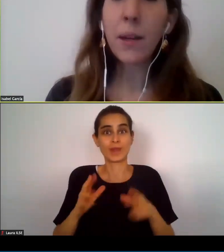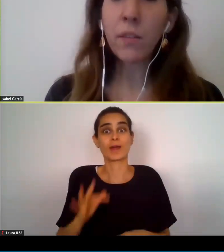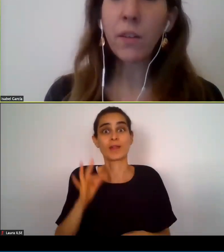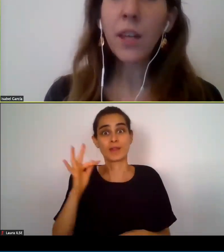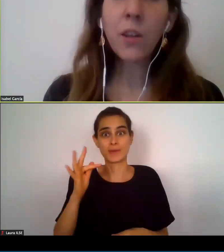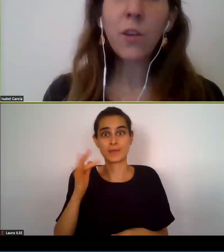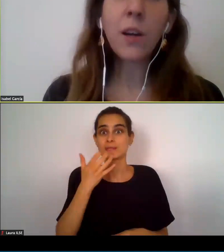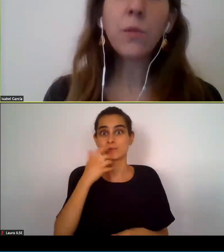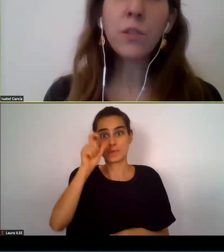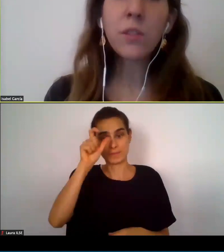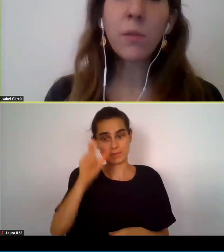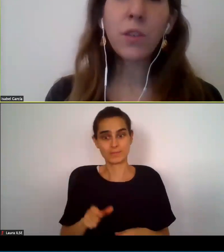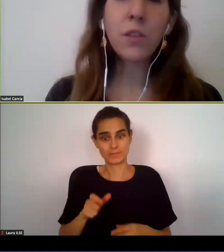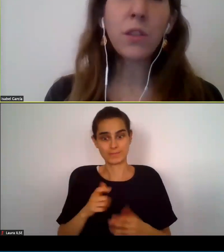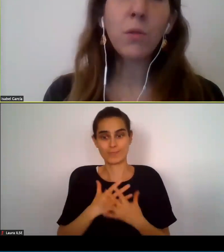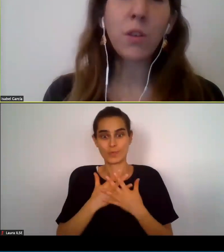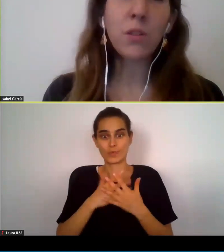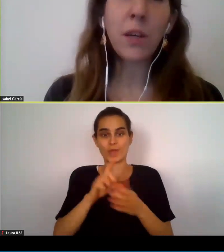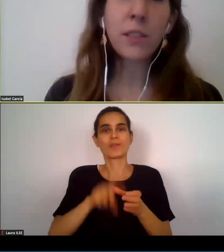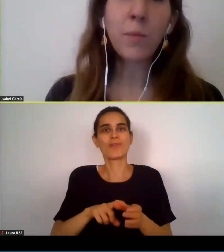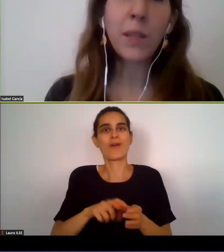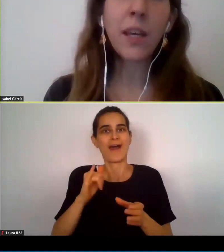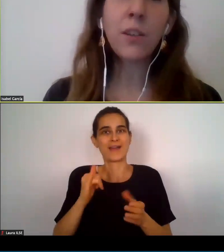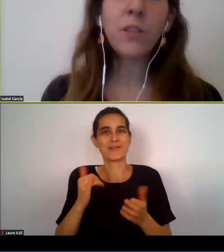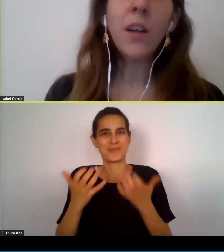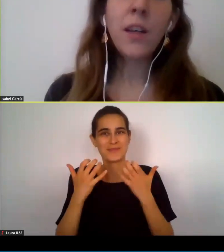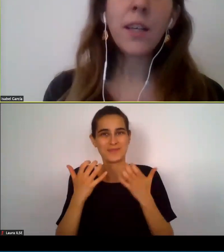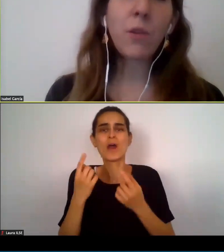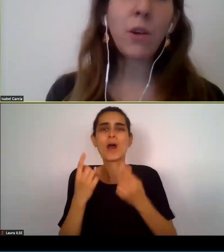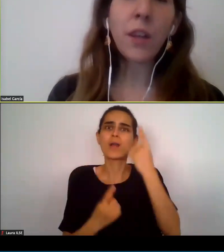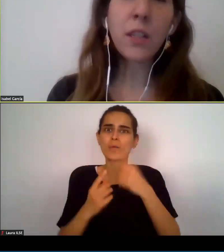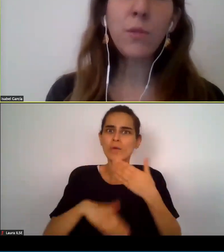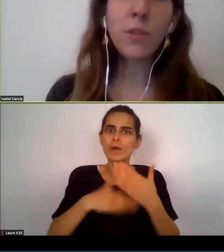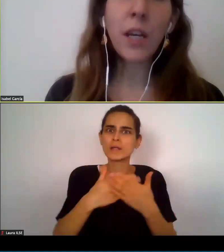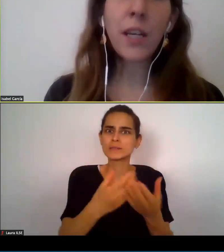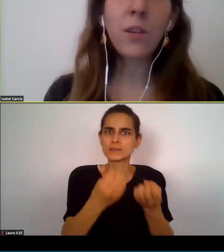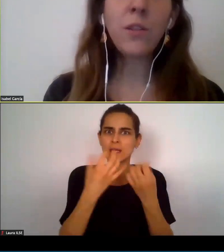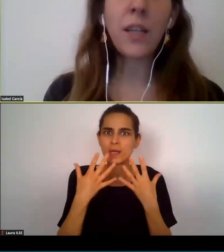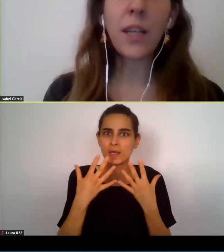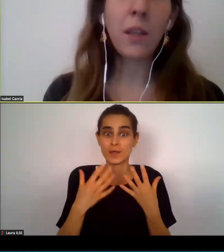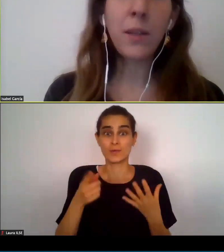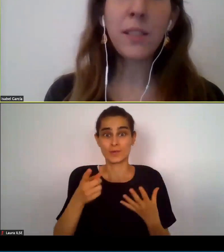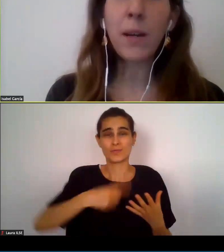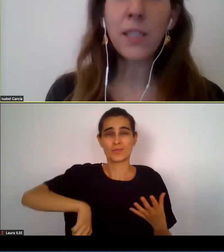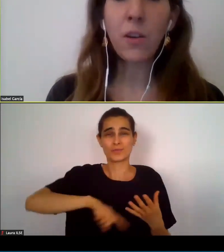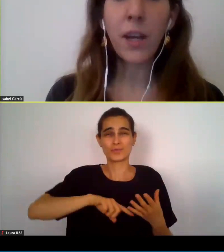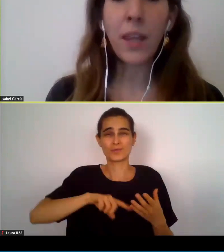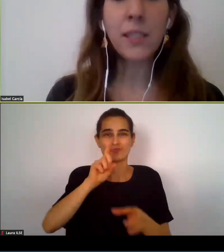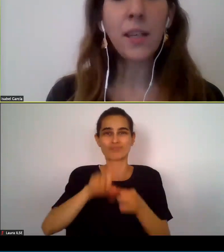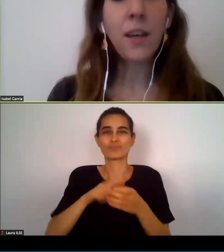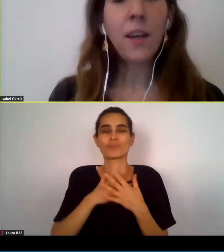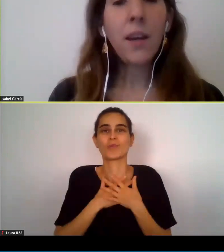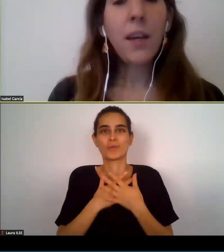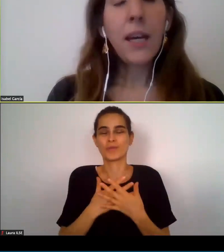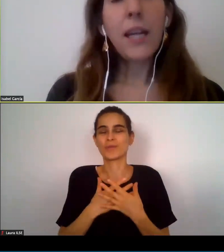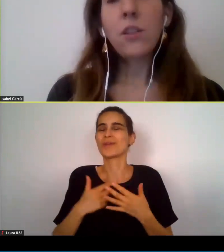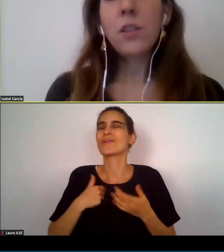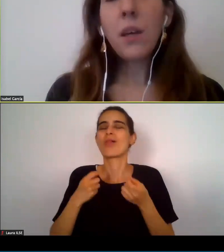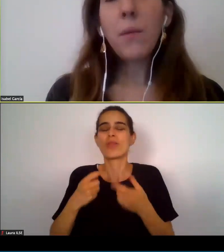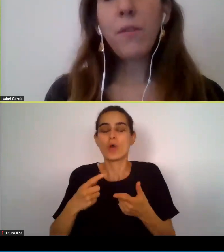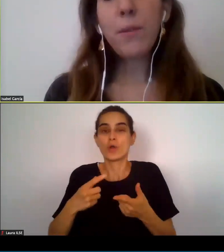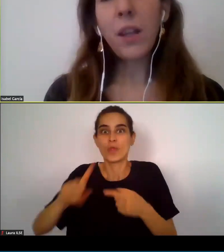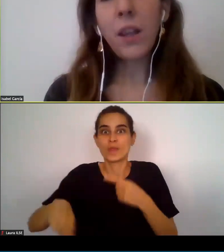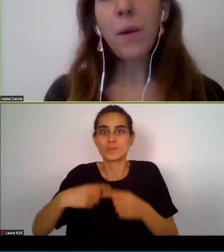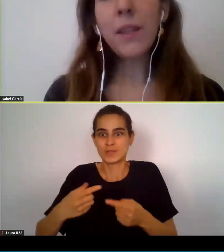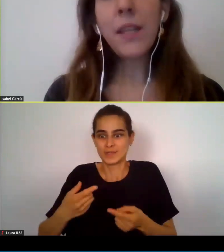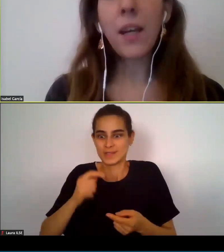está beneficiando. Algunos de vosotros incluso nos habéis comentado que cuando hacéis voluntariado recibís más de lo que dais. Esto se